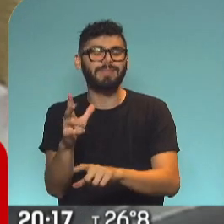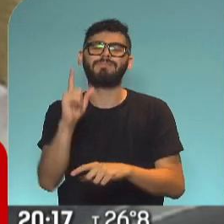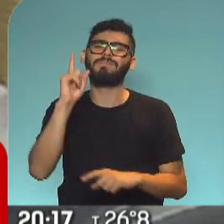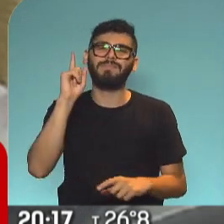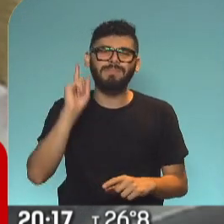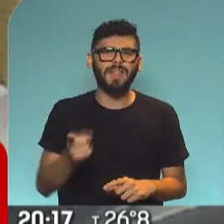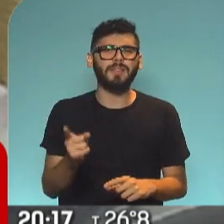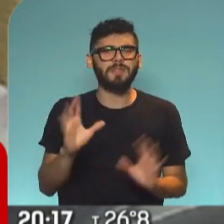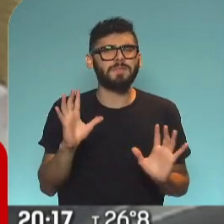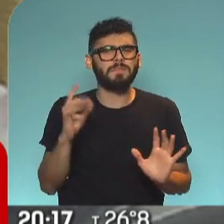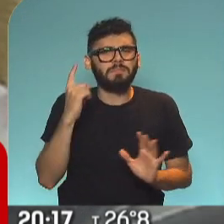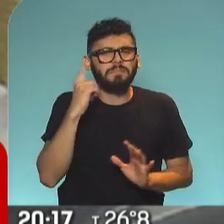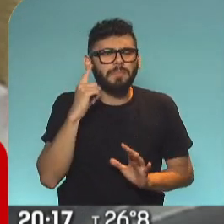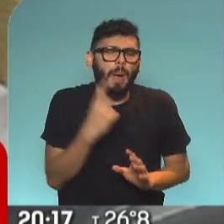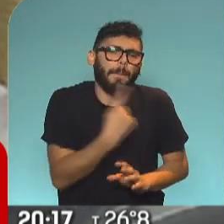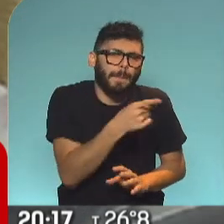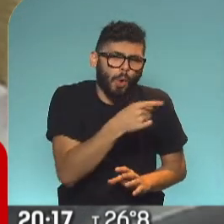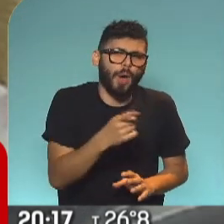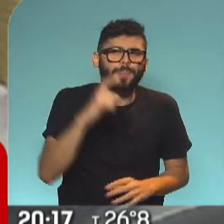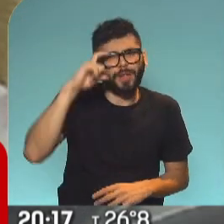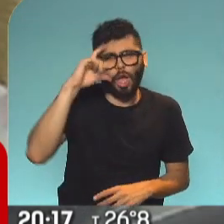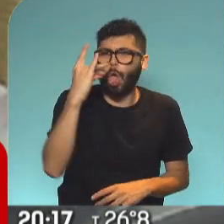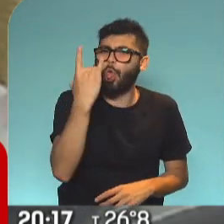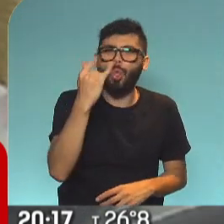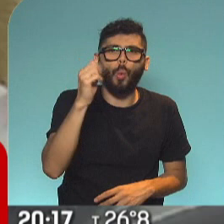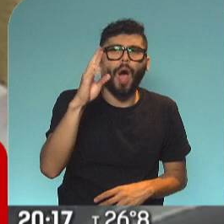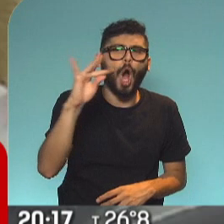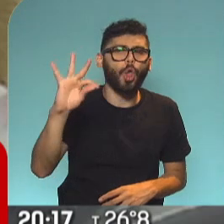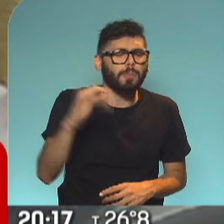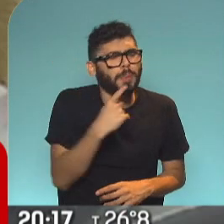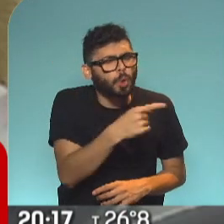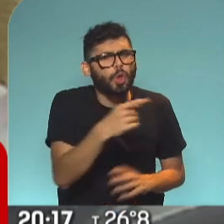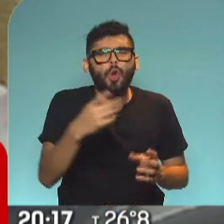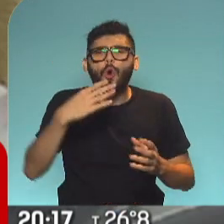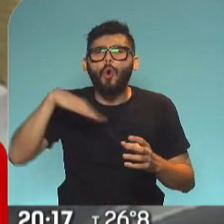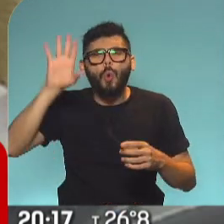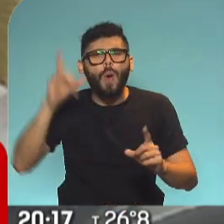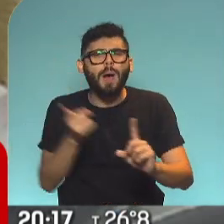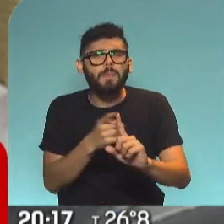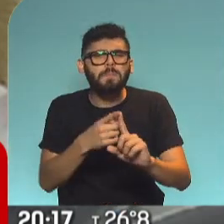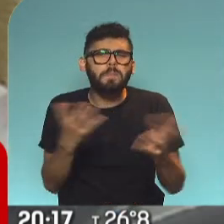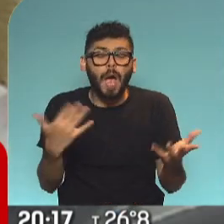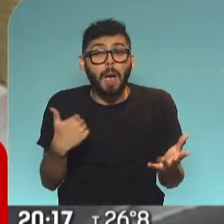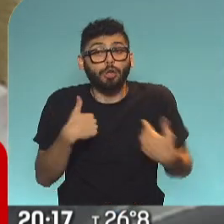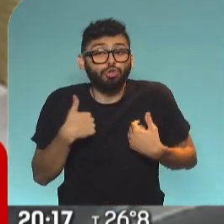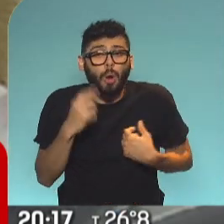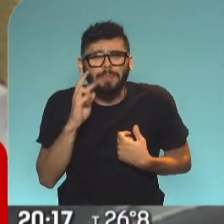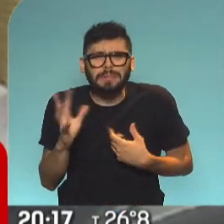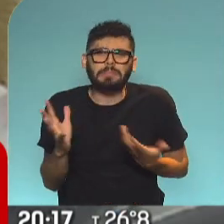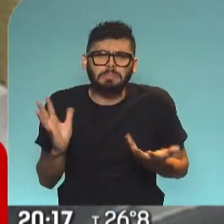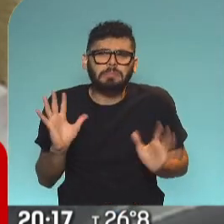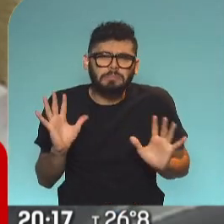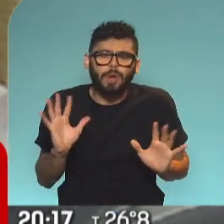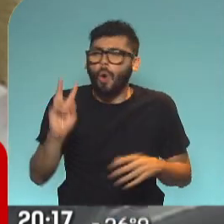pensar Eduardo, preguntarte cuál crees que va a ser esta relación con Cuba. Por ahí yo la veo un poquito más clara.